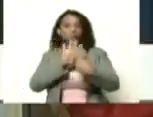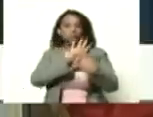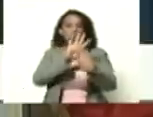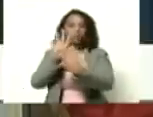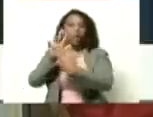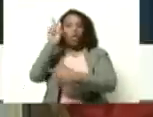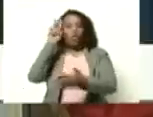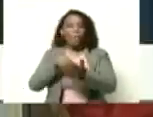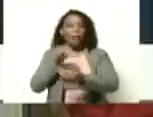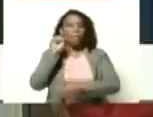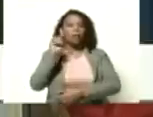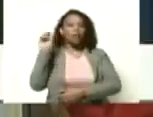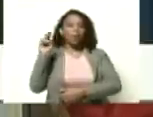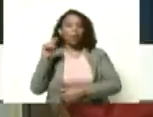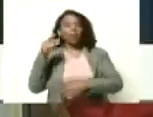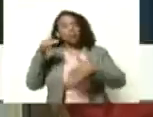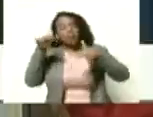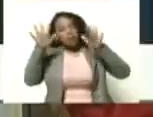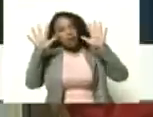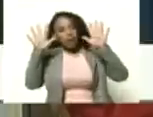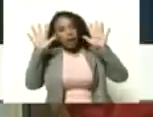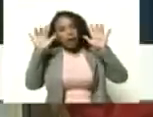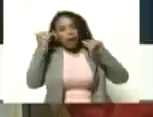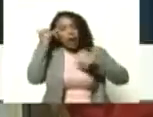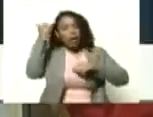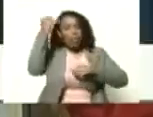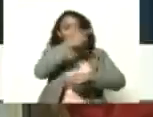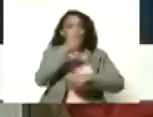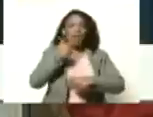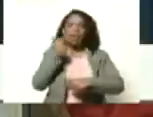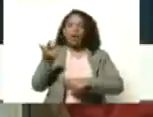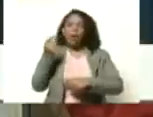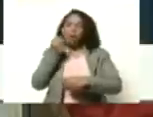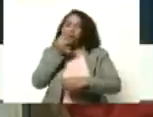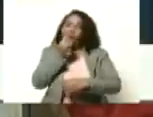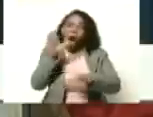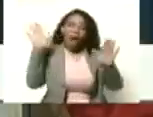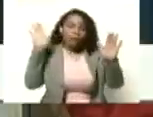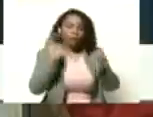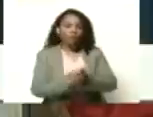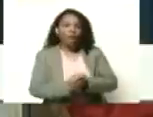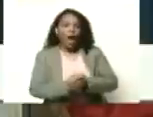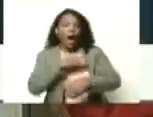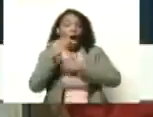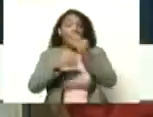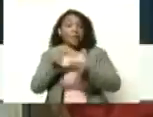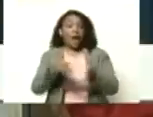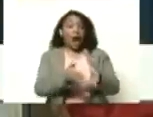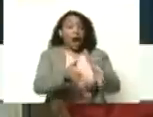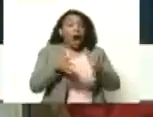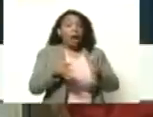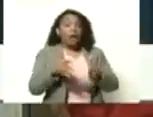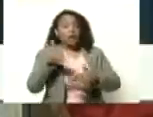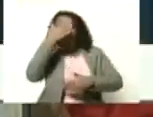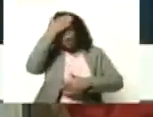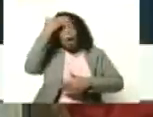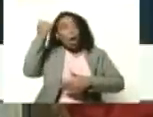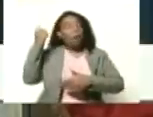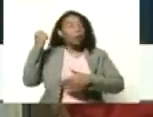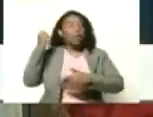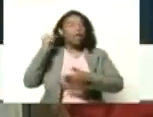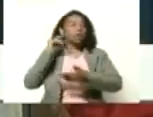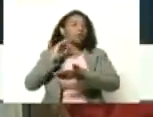2022 tal vez los autores materiales intelectuales dijeron bueno dale ventaja del ganador se van a olvidar del caso